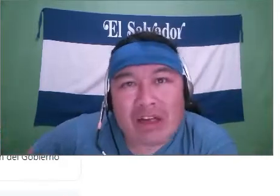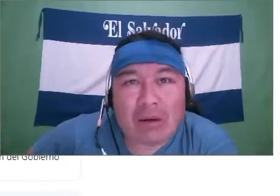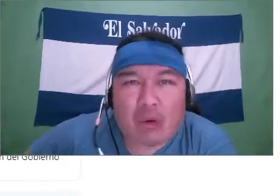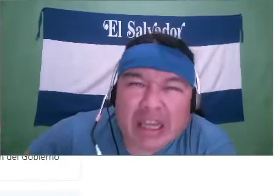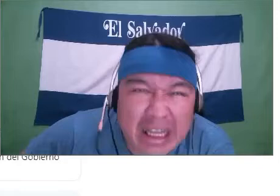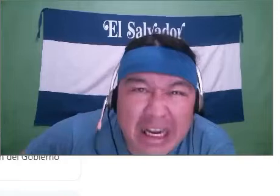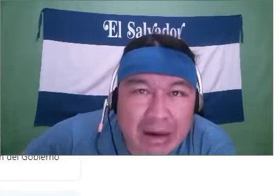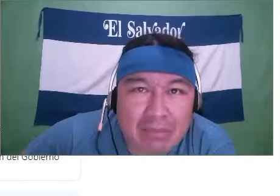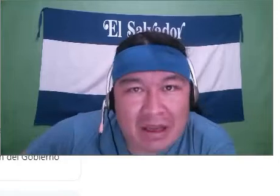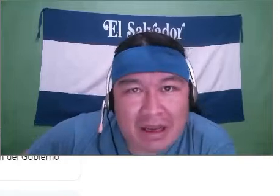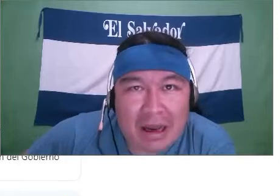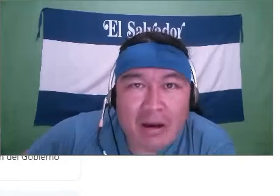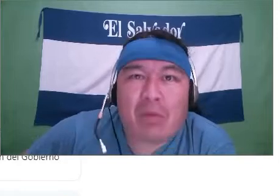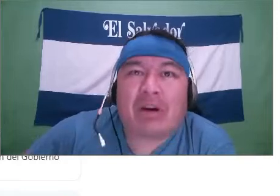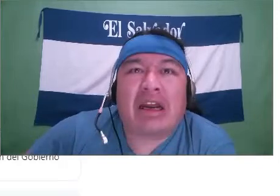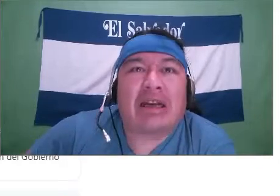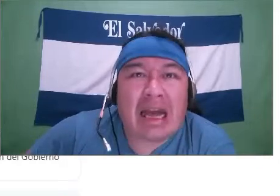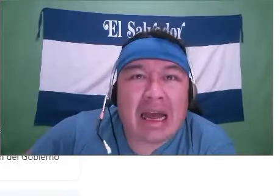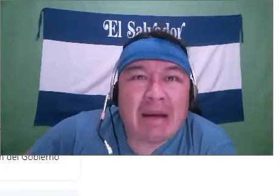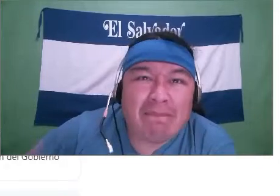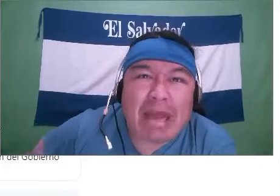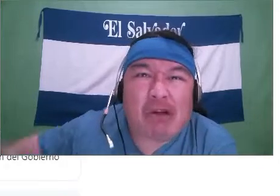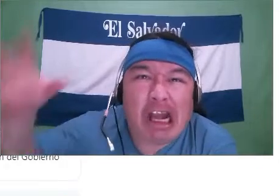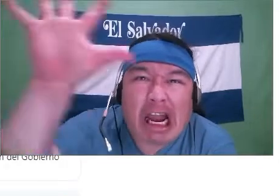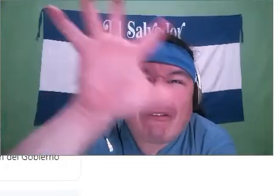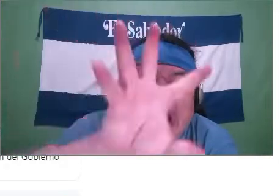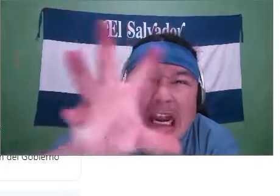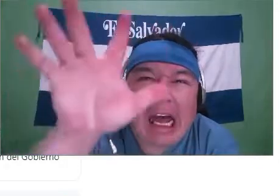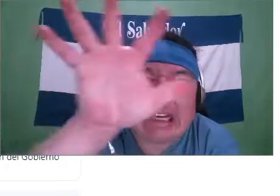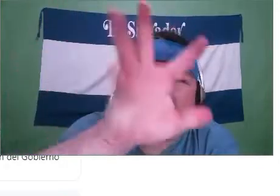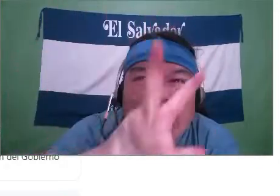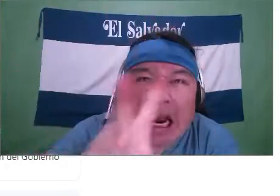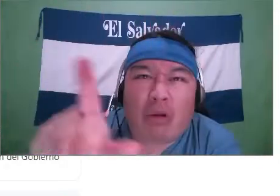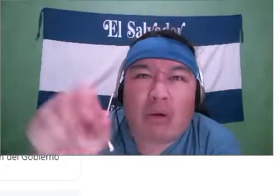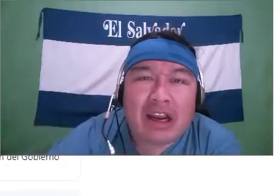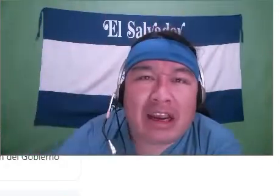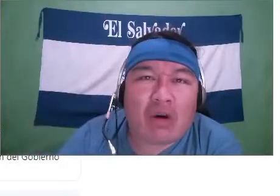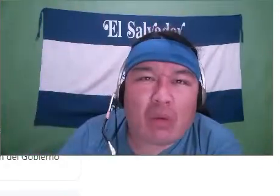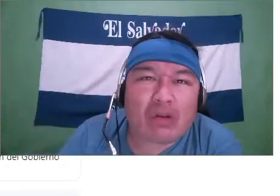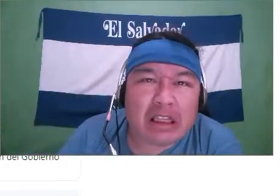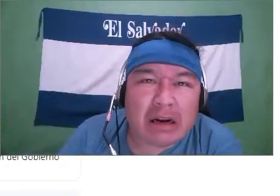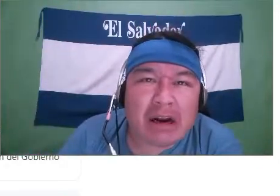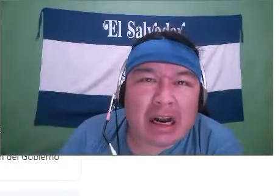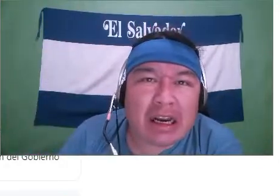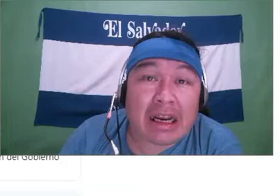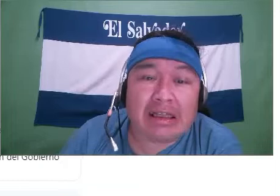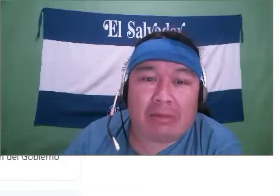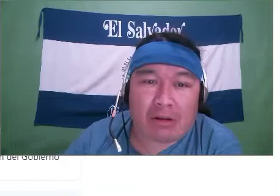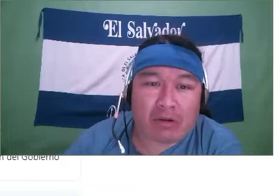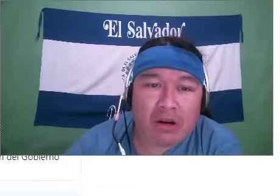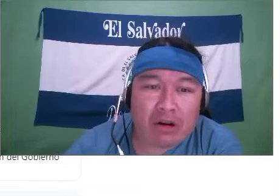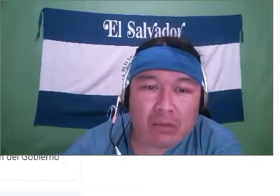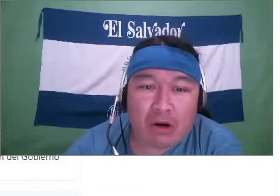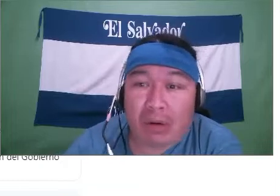lo hacen? Porque tienen envidia, porque les ha dado en la cabeza, les ha restregado que cómo se trabaja en El